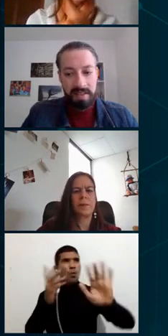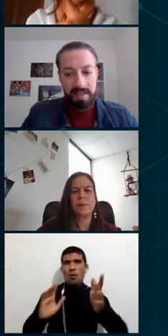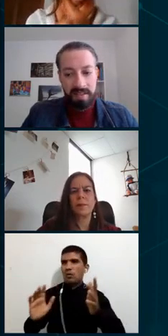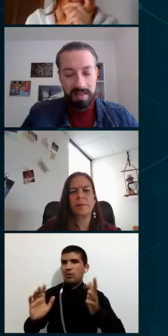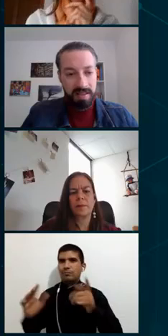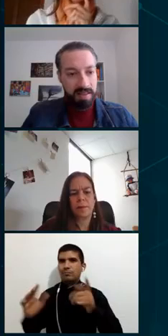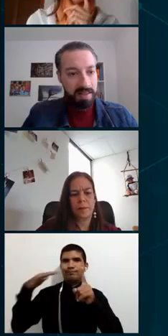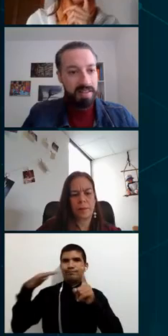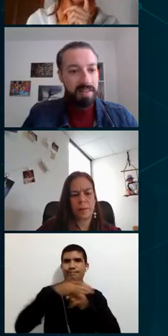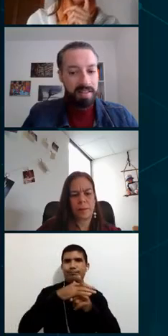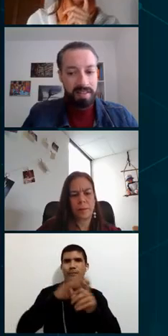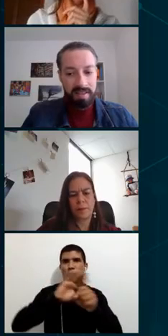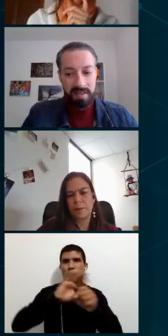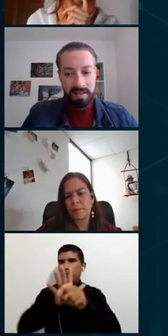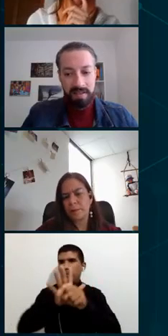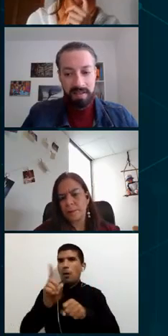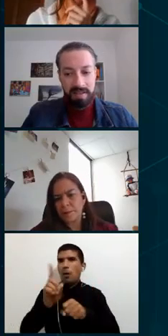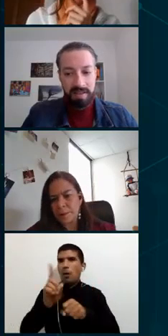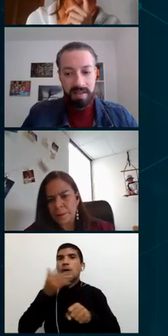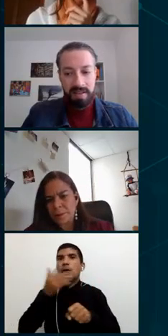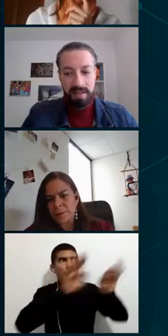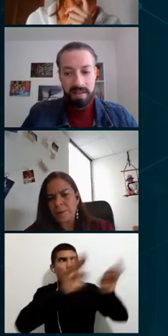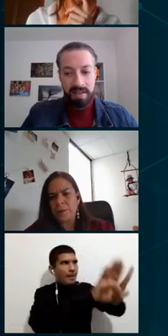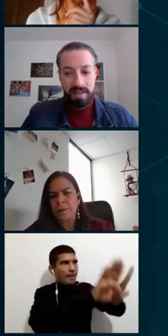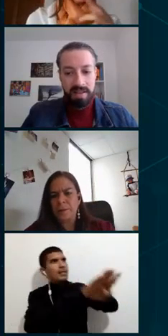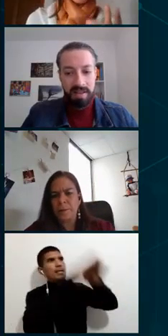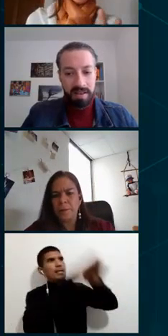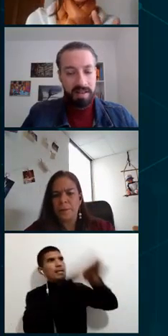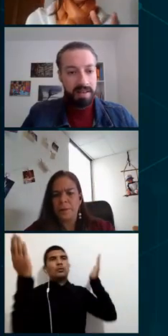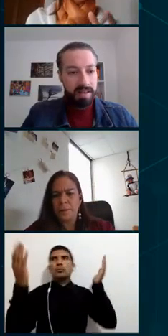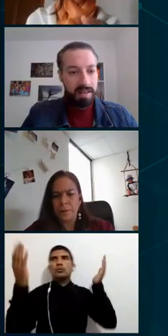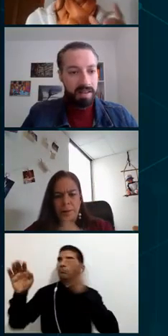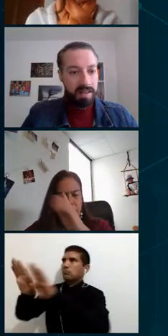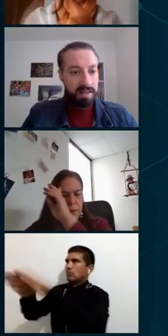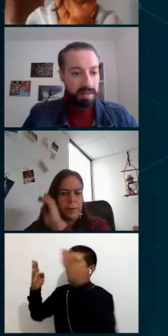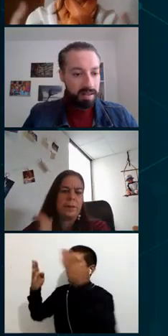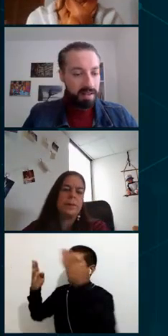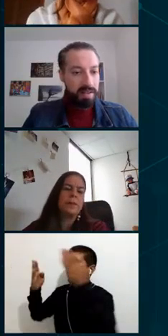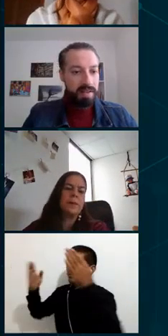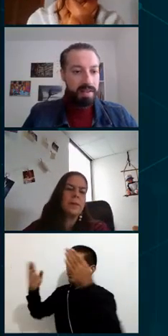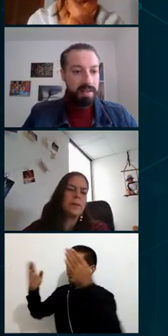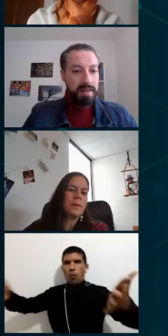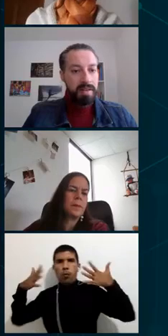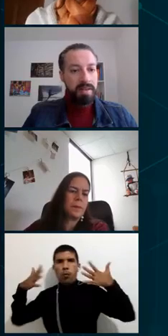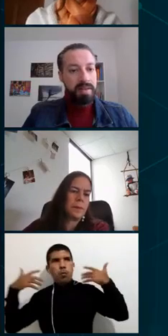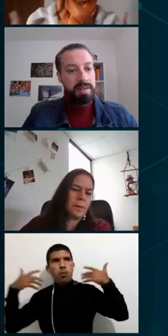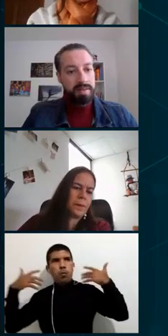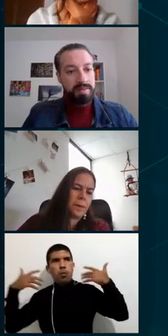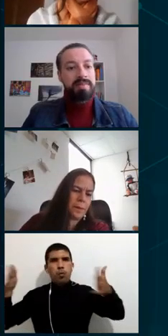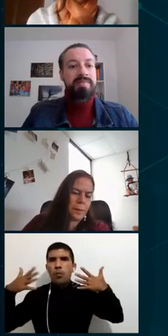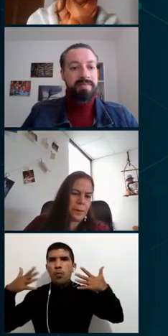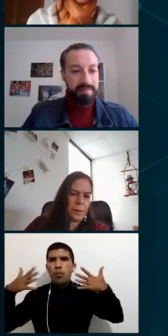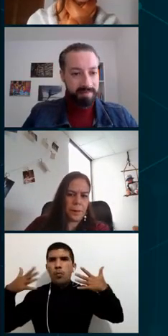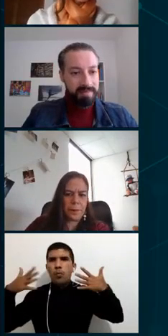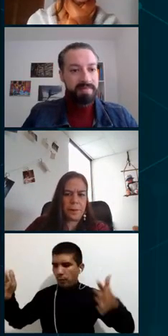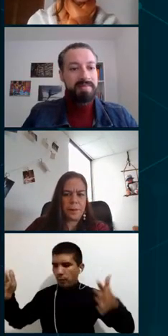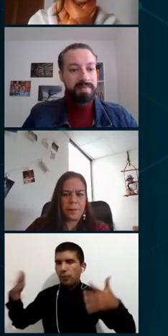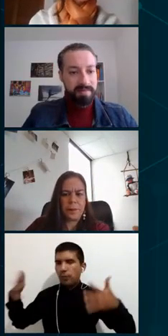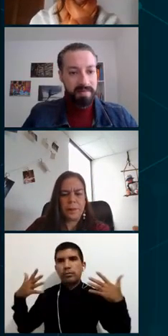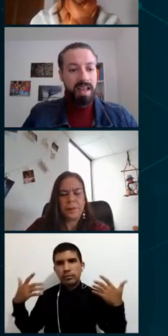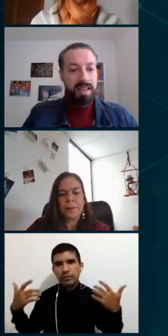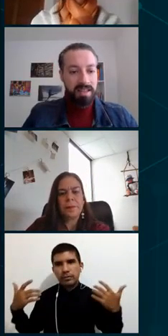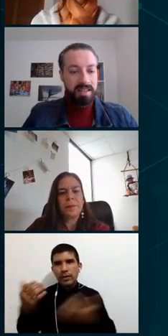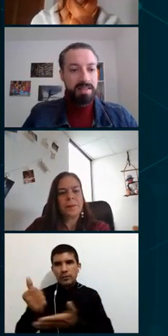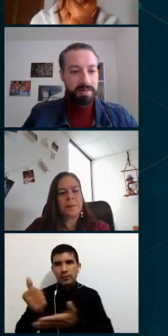y lo quiero decir a Olga para que lo ponga en el chat. ¿Qué se te ocurre, Olga, que nos puede, pues que le puede ayudar a la gente a ser consciente de su propio comportamiento?